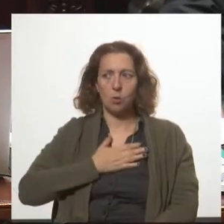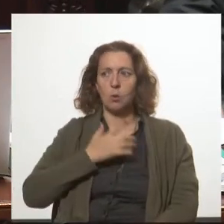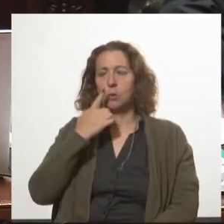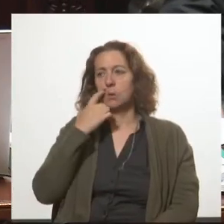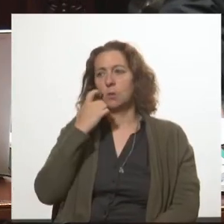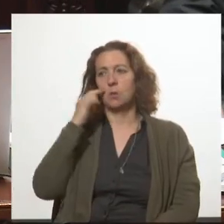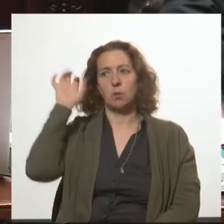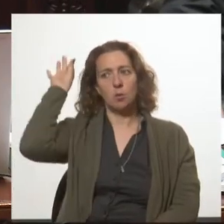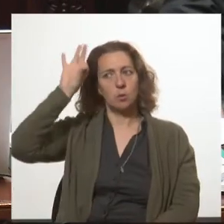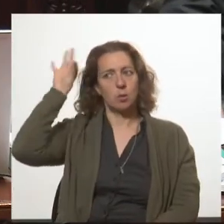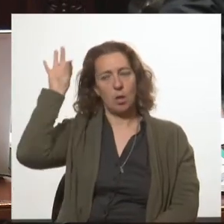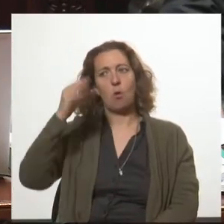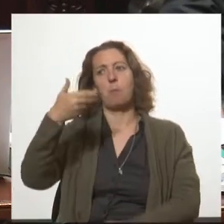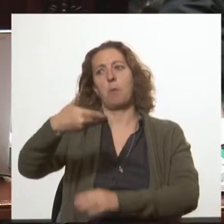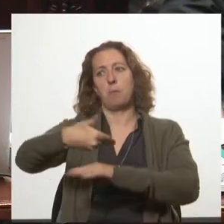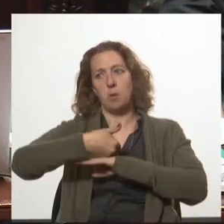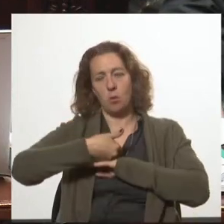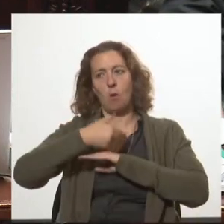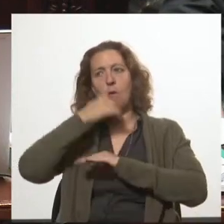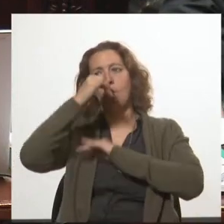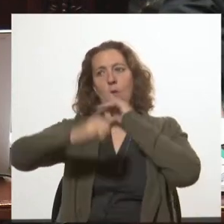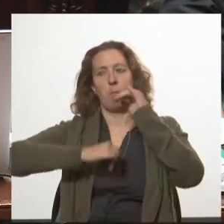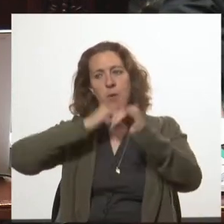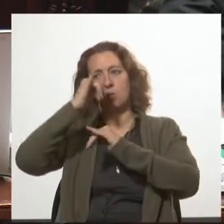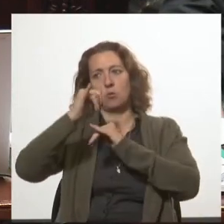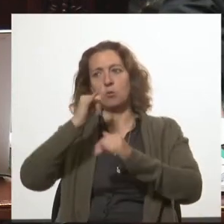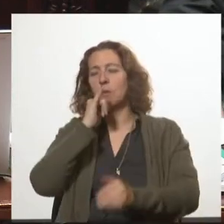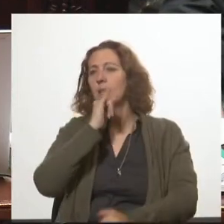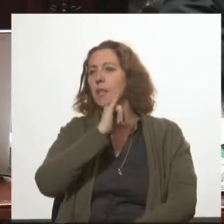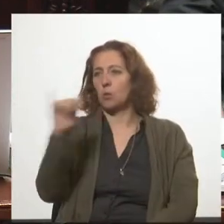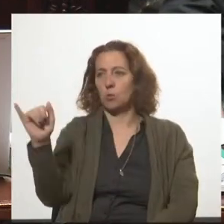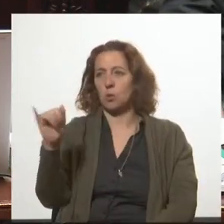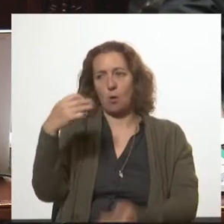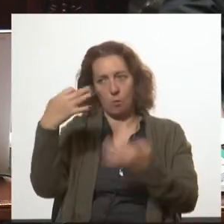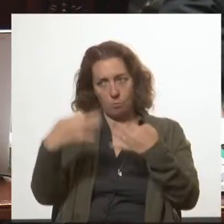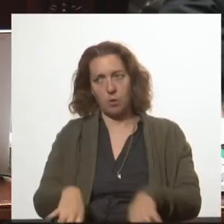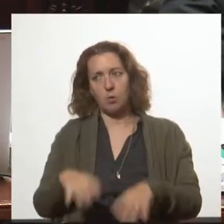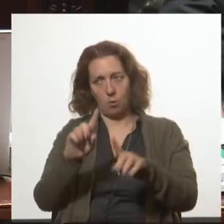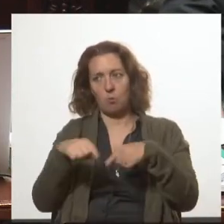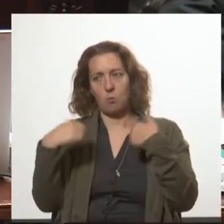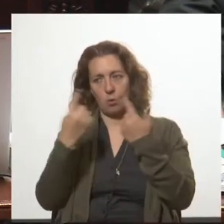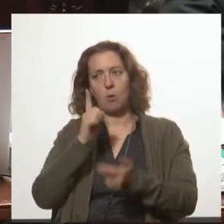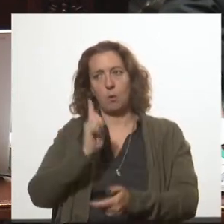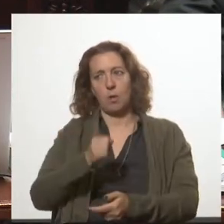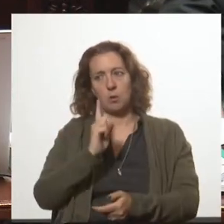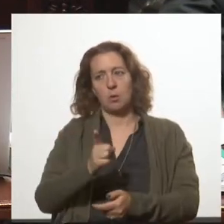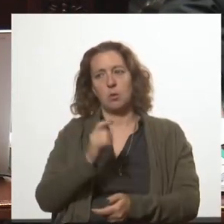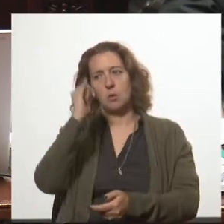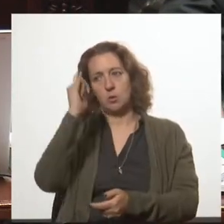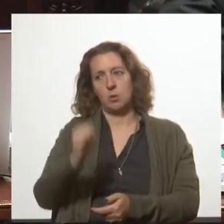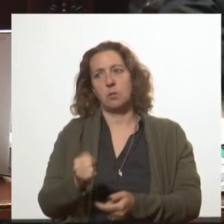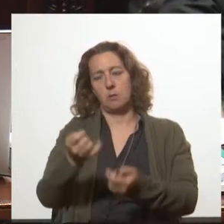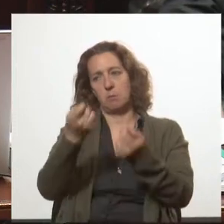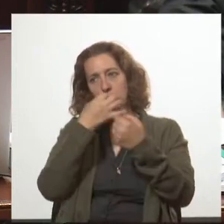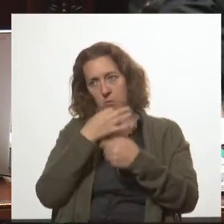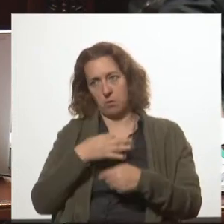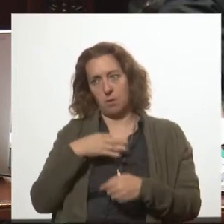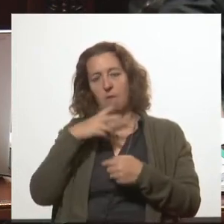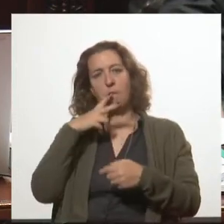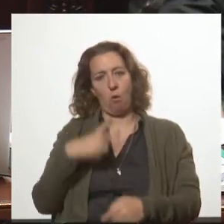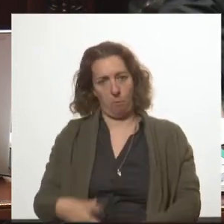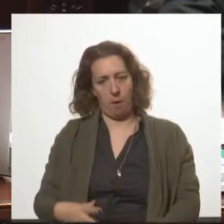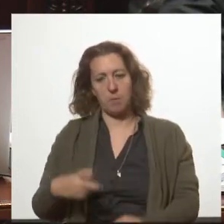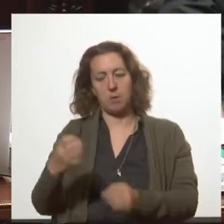me me solicitó la información sobre la denuncia cumpliendo con nuestra obligación si me lo hace formalmente se le haremos llegar